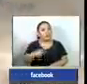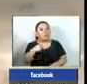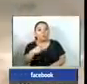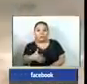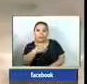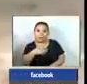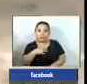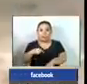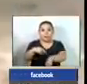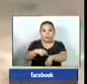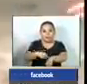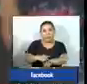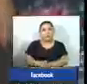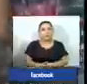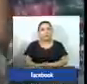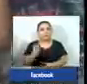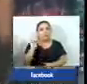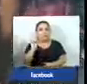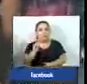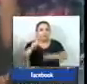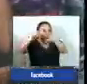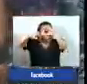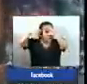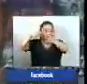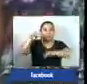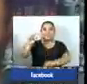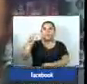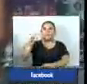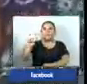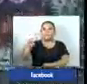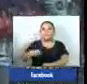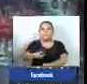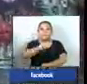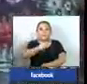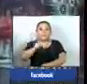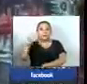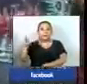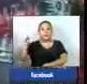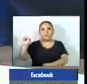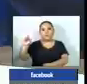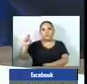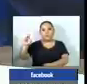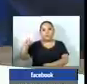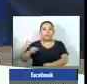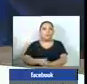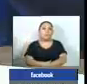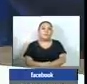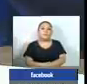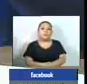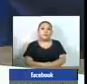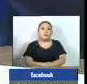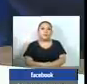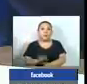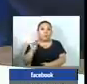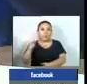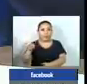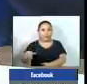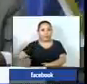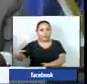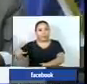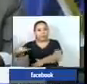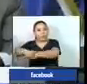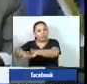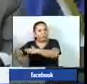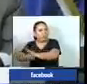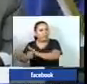difíciles con imágenes de Eber Ábalos Carla Goches Noticiero Hechos y en la asamblea legislativa